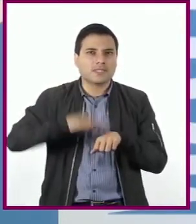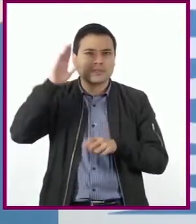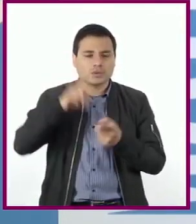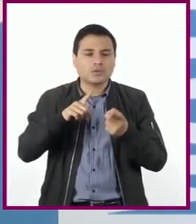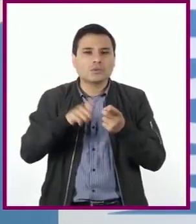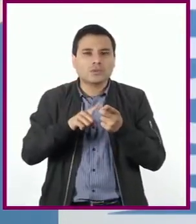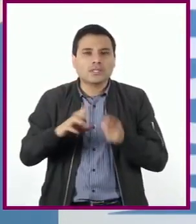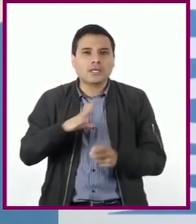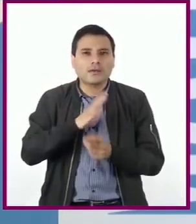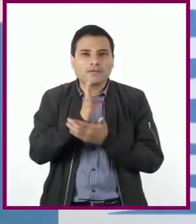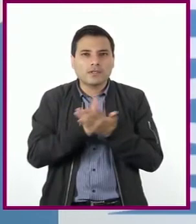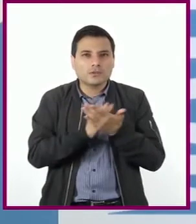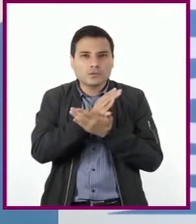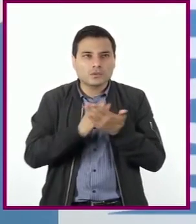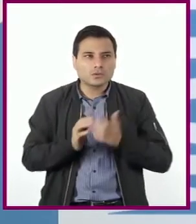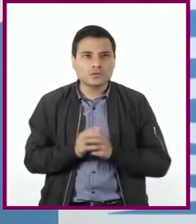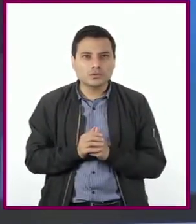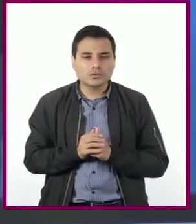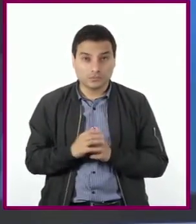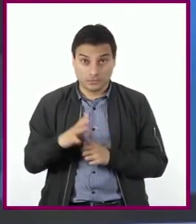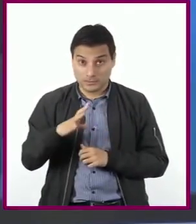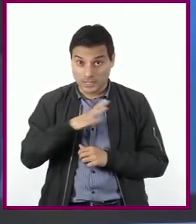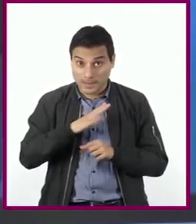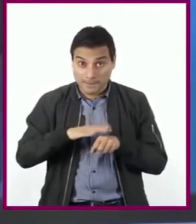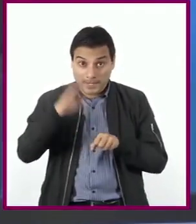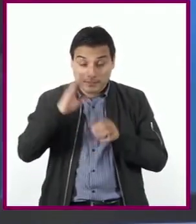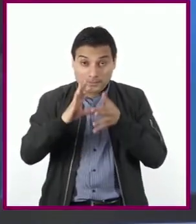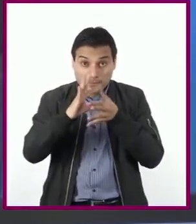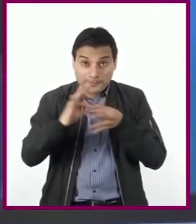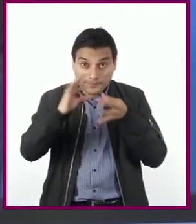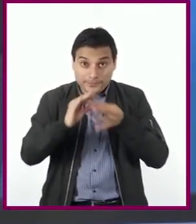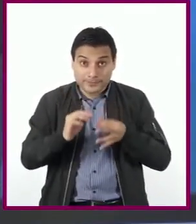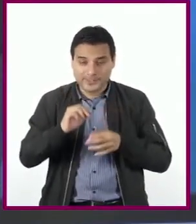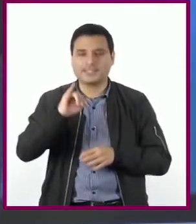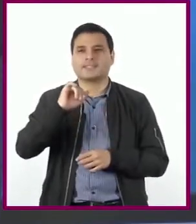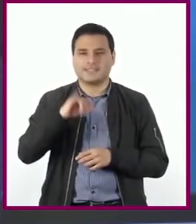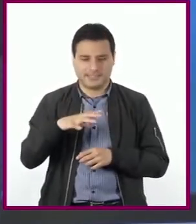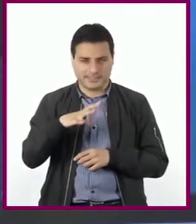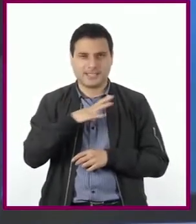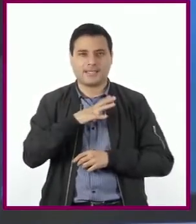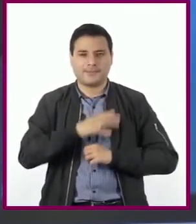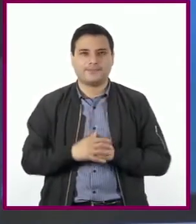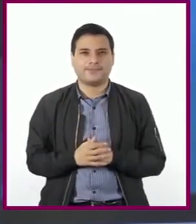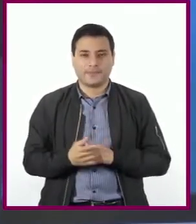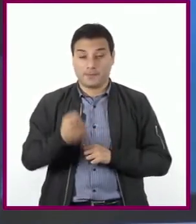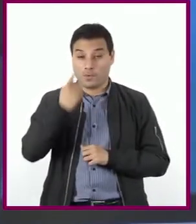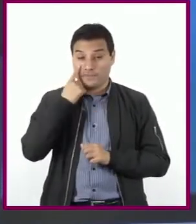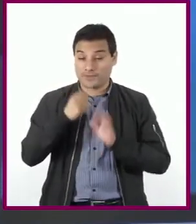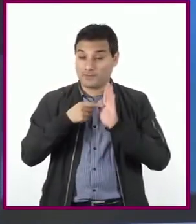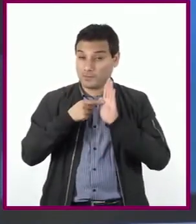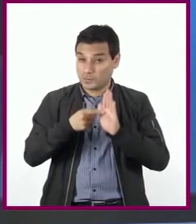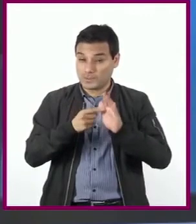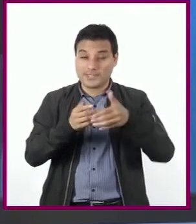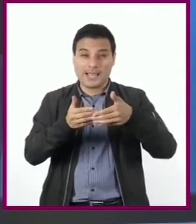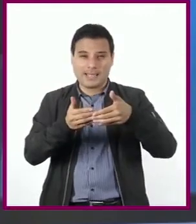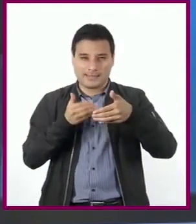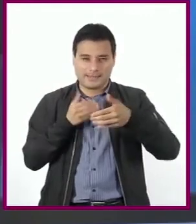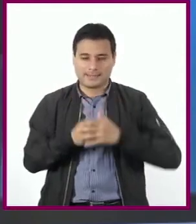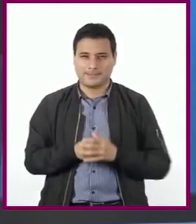fracciones? ¿Aún hay más significados? Sí, los hay. Y antes de pasar a otros